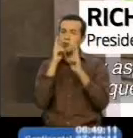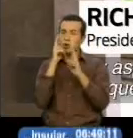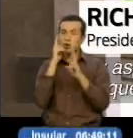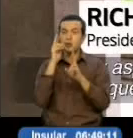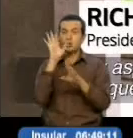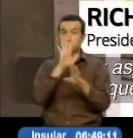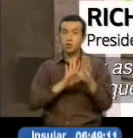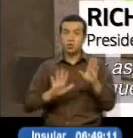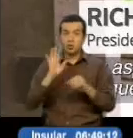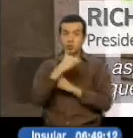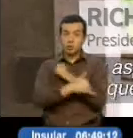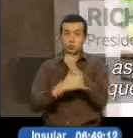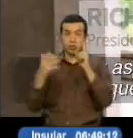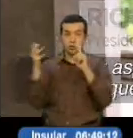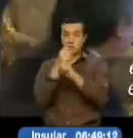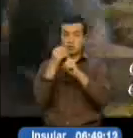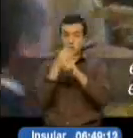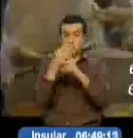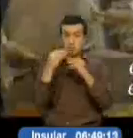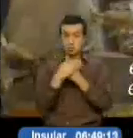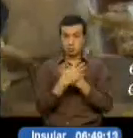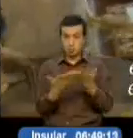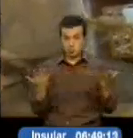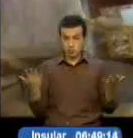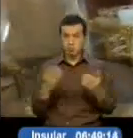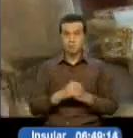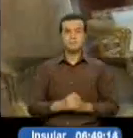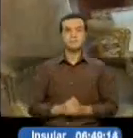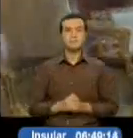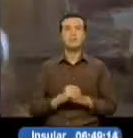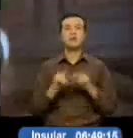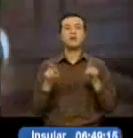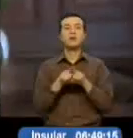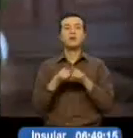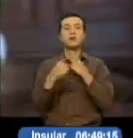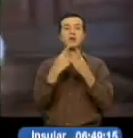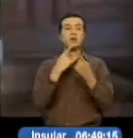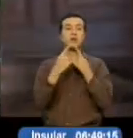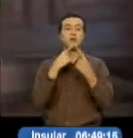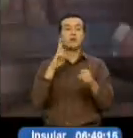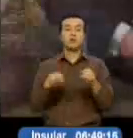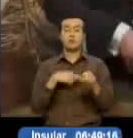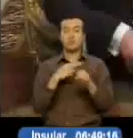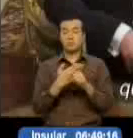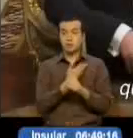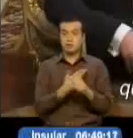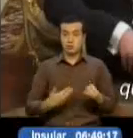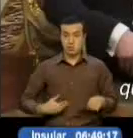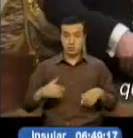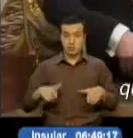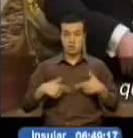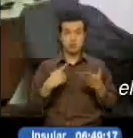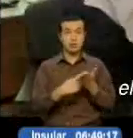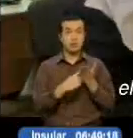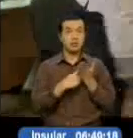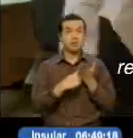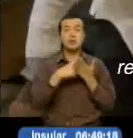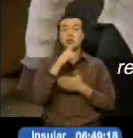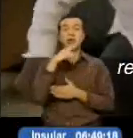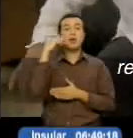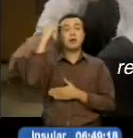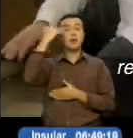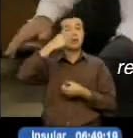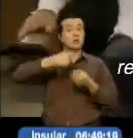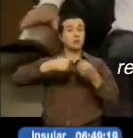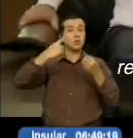entregar al país resultados, que es lo que está demandando este momento. También como parte del diálogo nacional, el presidente Lenín Moreno mantuvo reuniones con los alcaldes